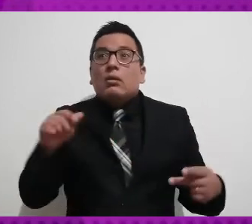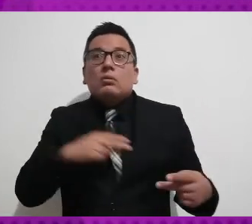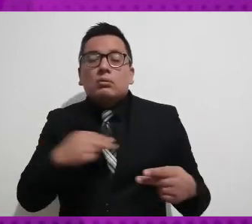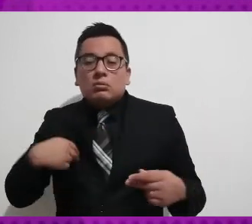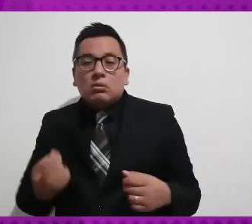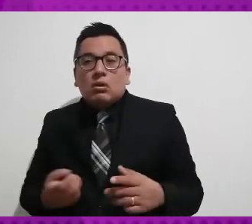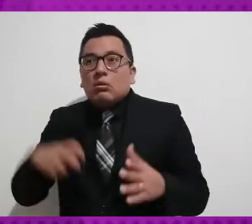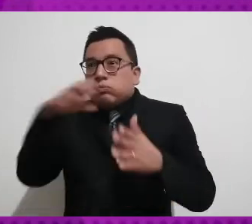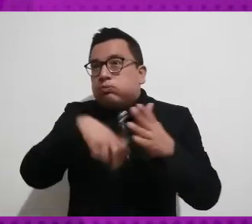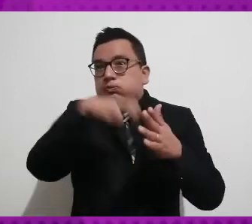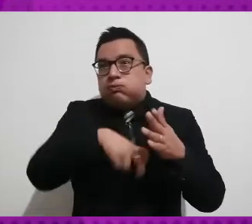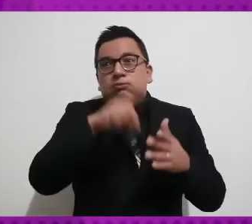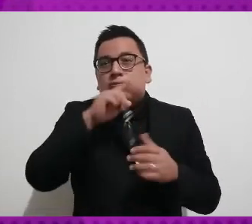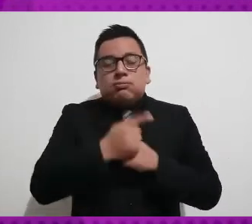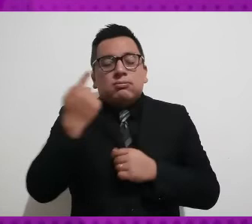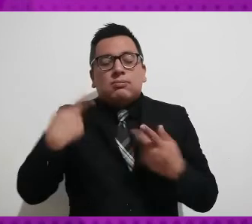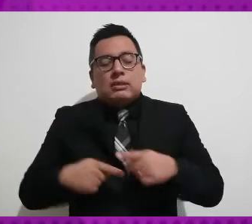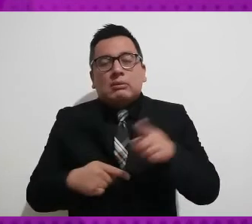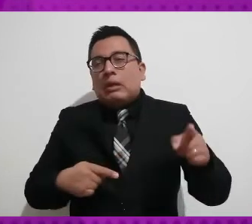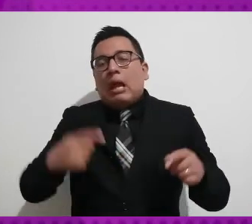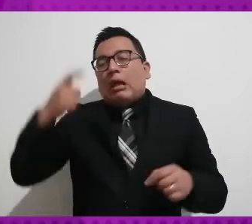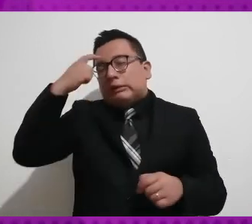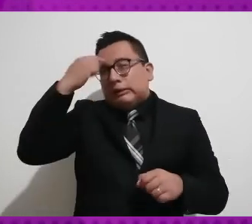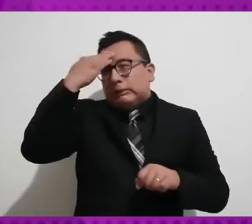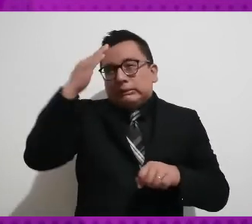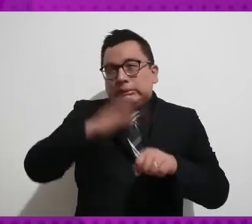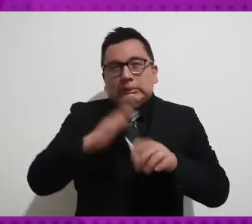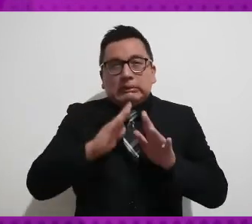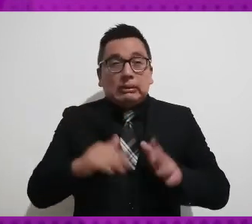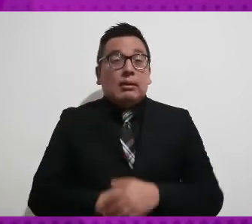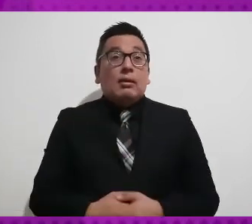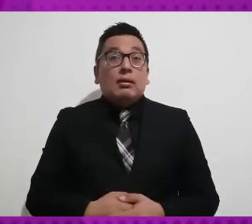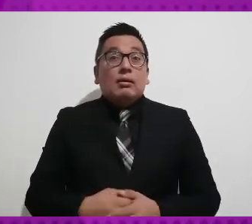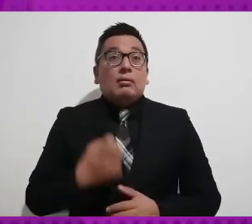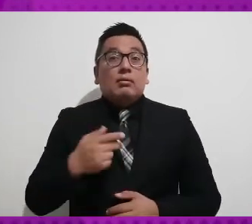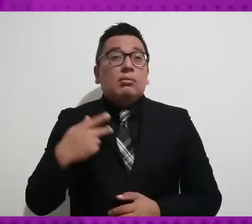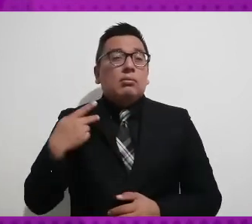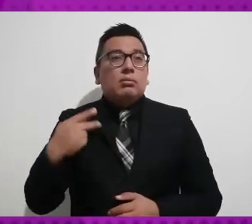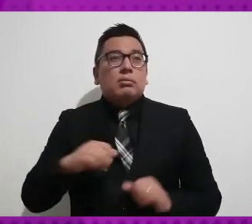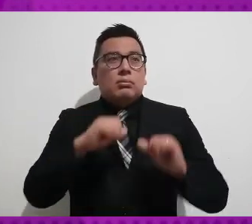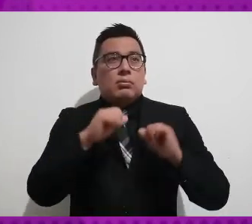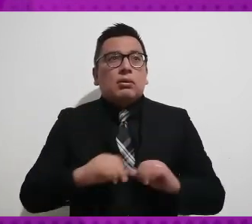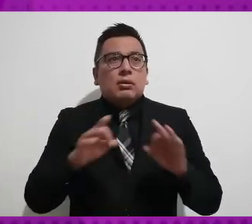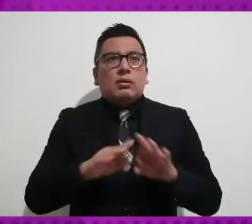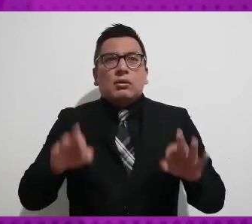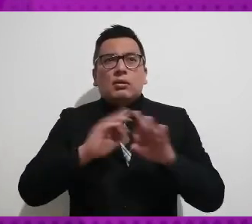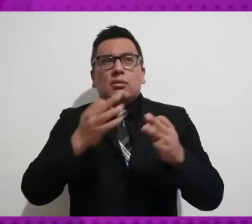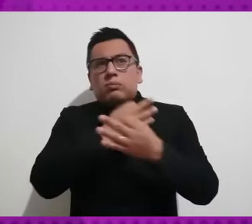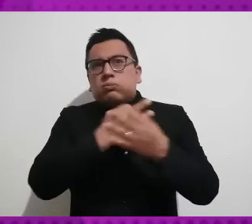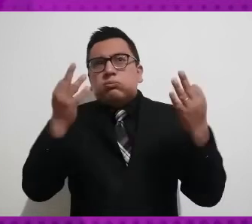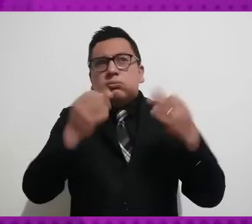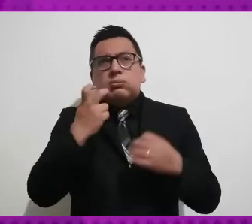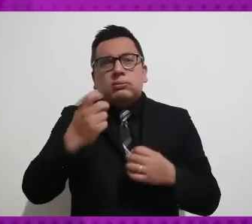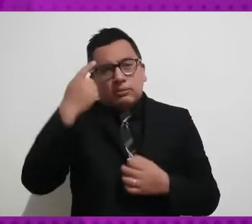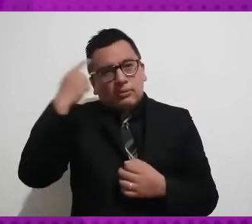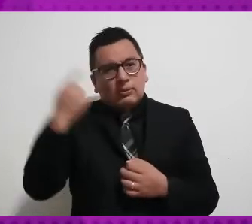revertirla porque el impacto ya se dio en la ciudadanía. Entonces, sí, de origen es muy importante que la autoridad informe de lo que está sucediendo para precisamente